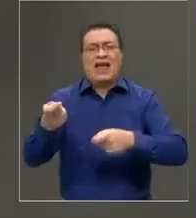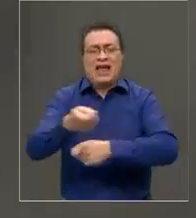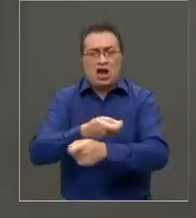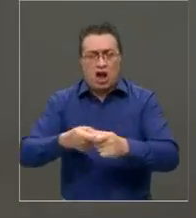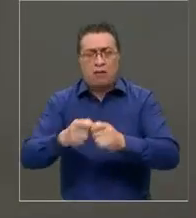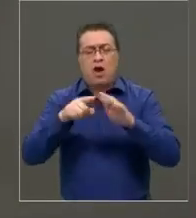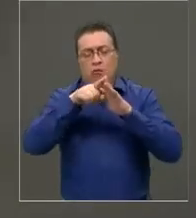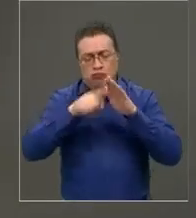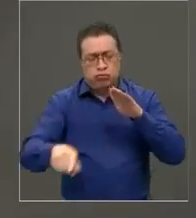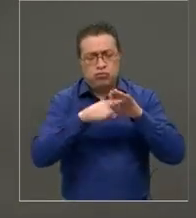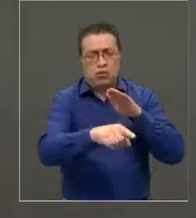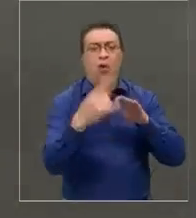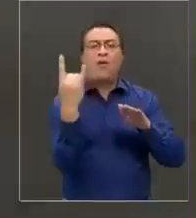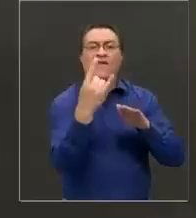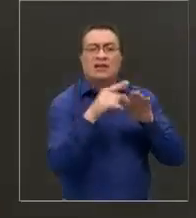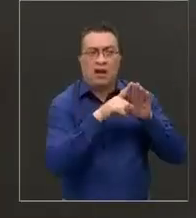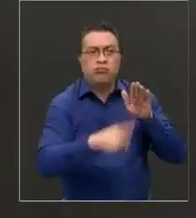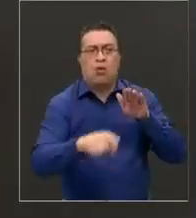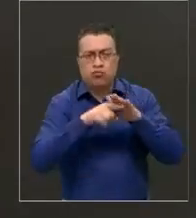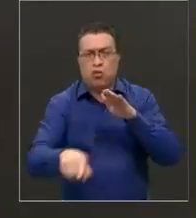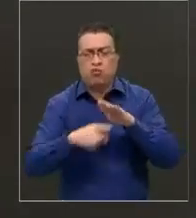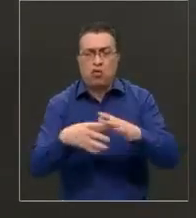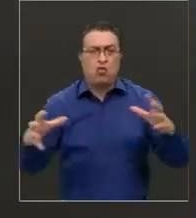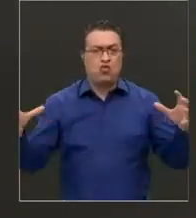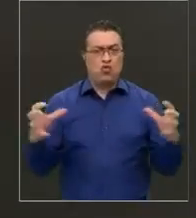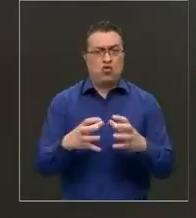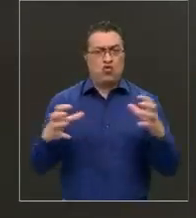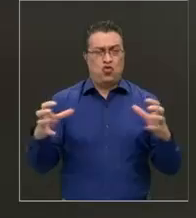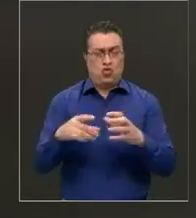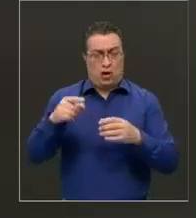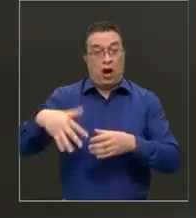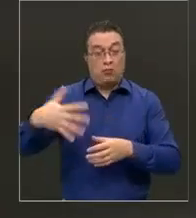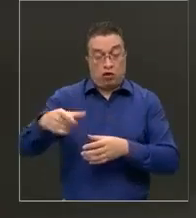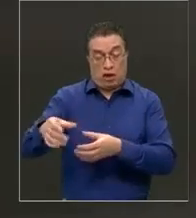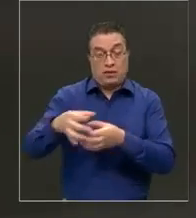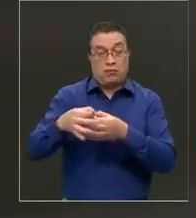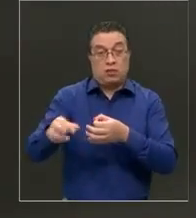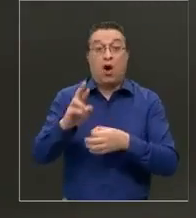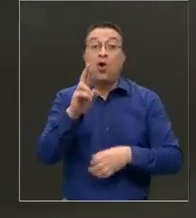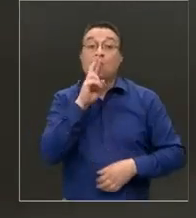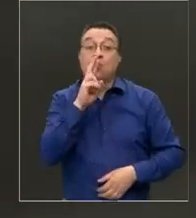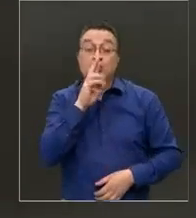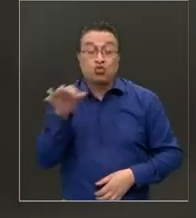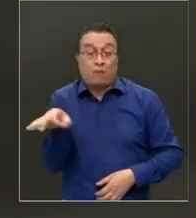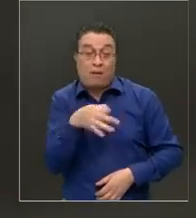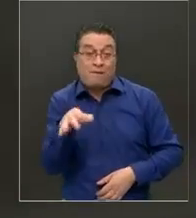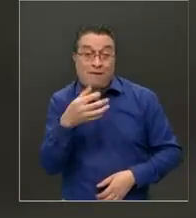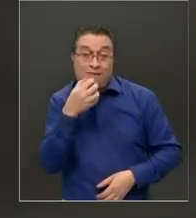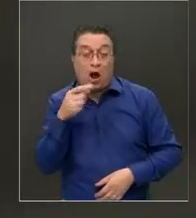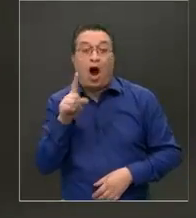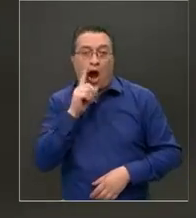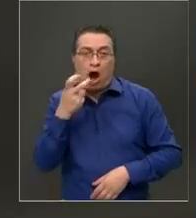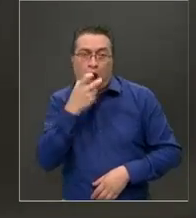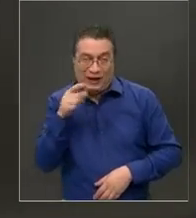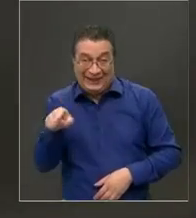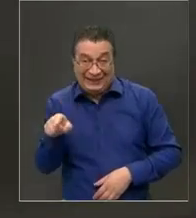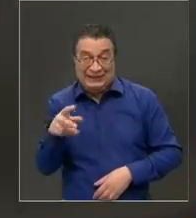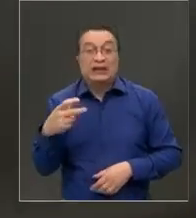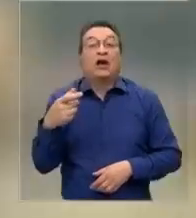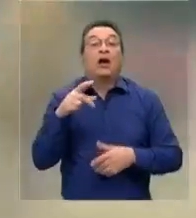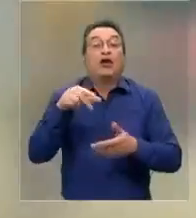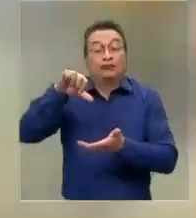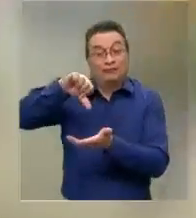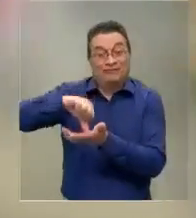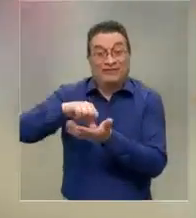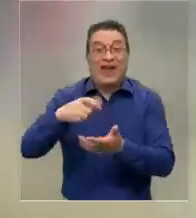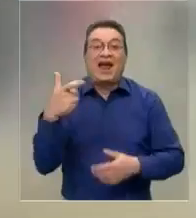Economía de una universidad. Ataques muy fuertes en una ciudad donde hay una importante población ruso parlante. Vamos a ver en la nota lo que está ocurriendo en la